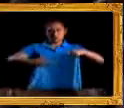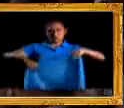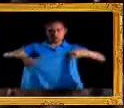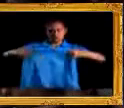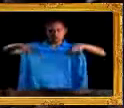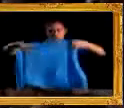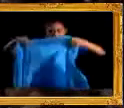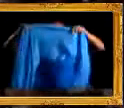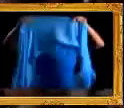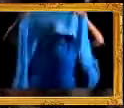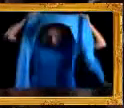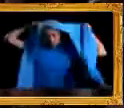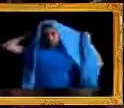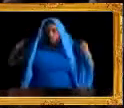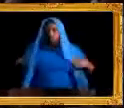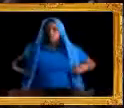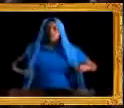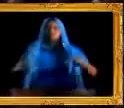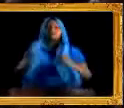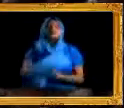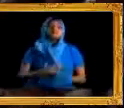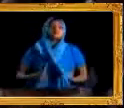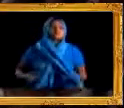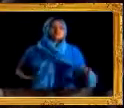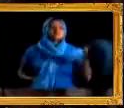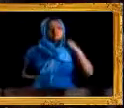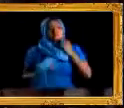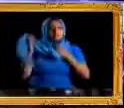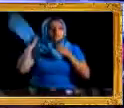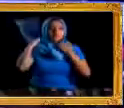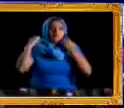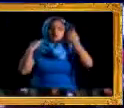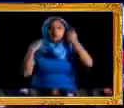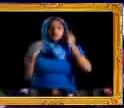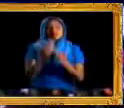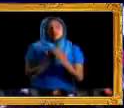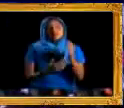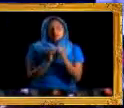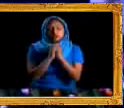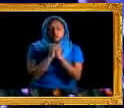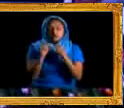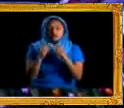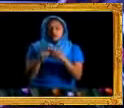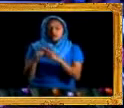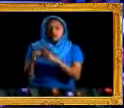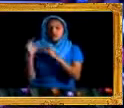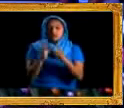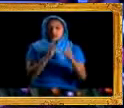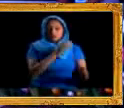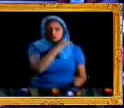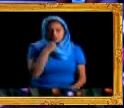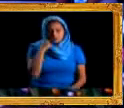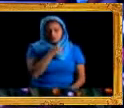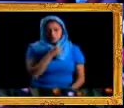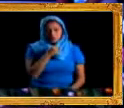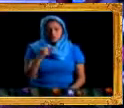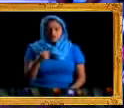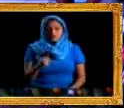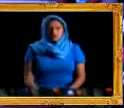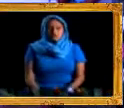por nuestro apóstol, por nuestra cobertura, que él nos hace expertos también para poder oír la palabra del Señor.